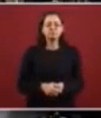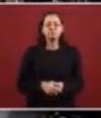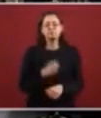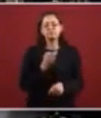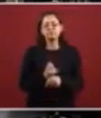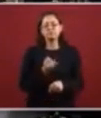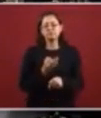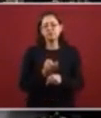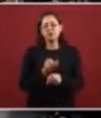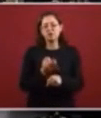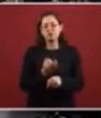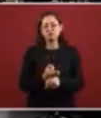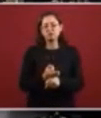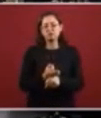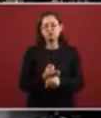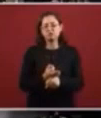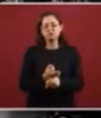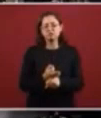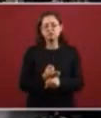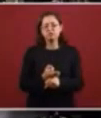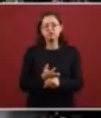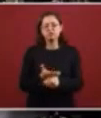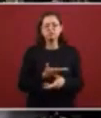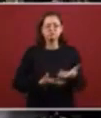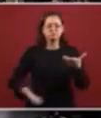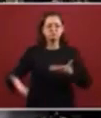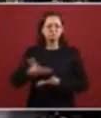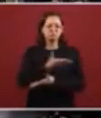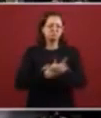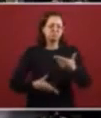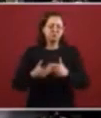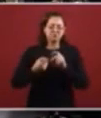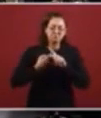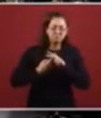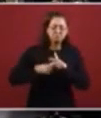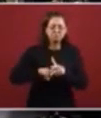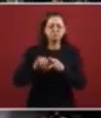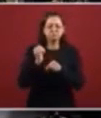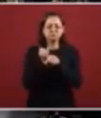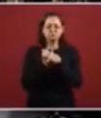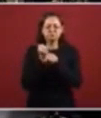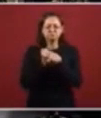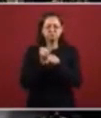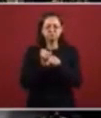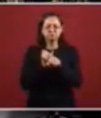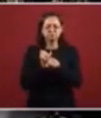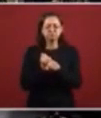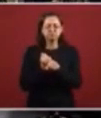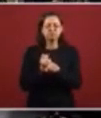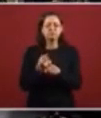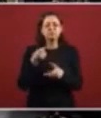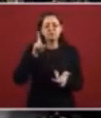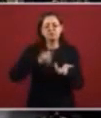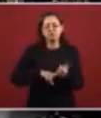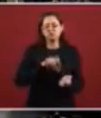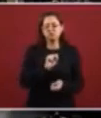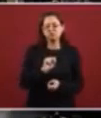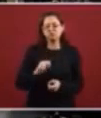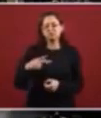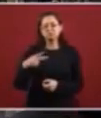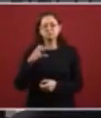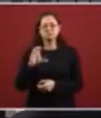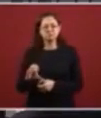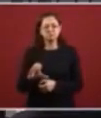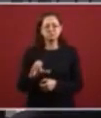compartir un primer saque de las investigaciones que se realizan desde la secretaría de seguridad y protección